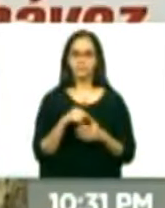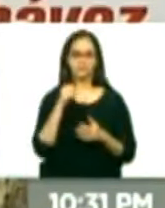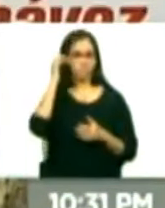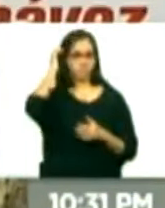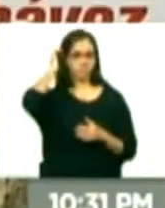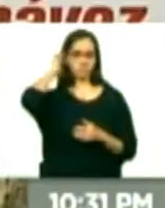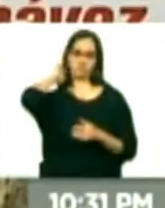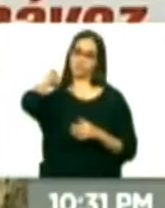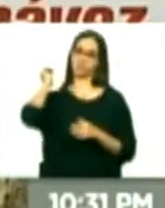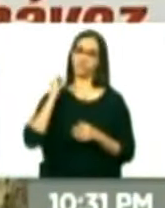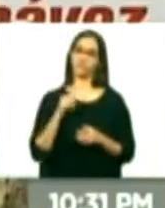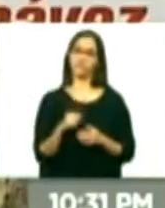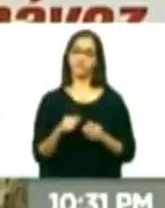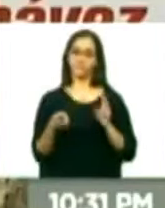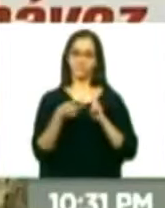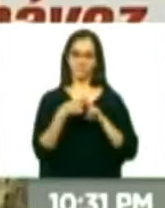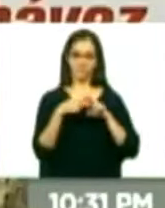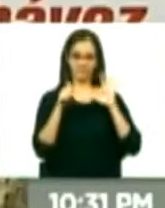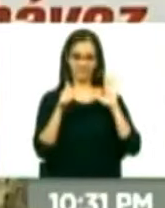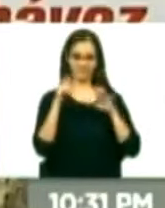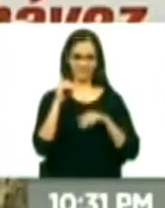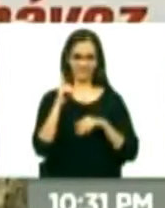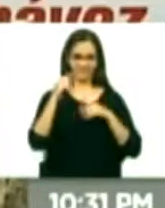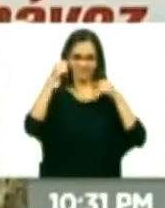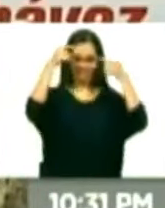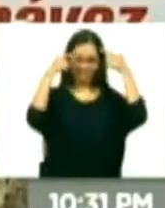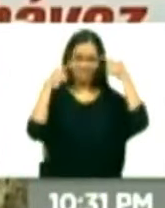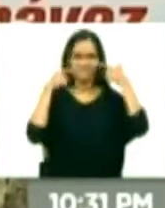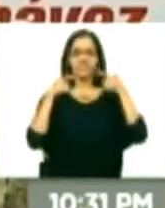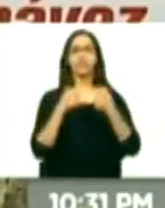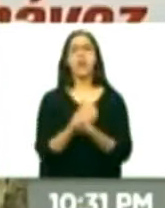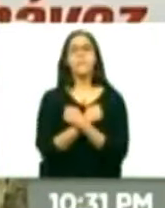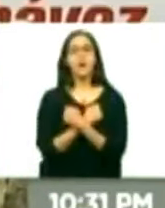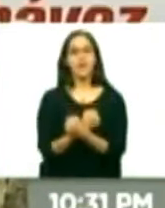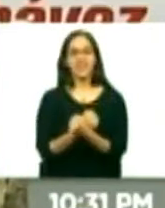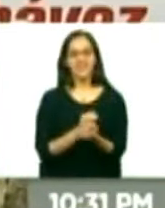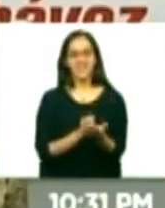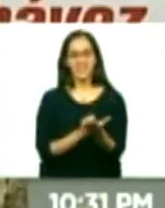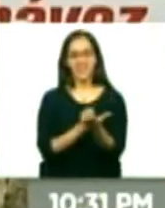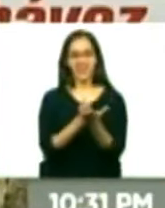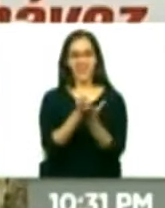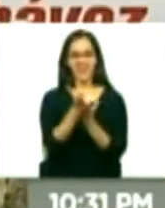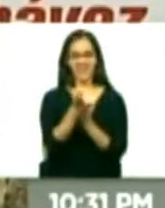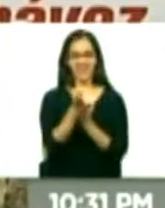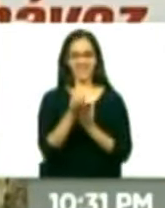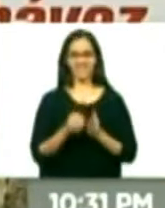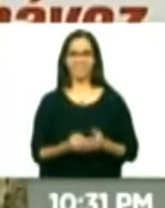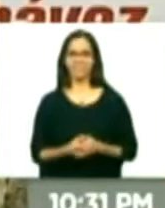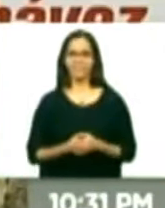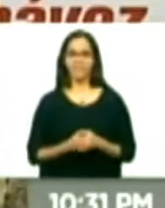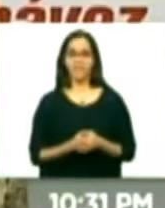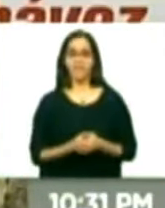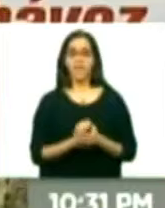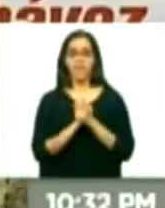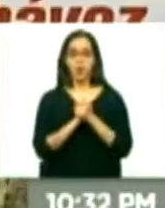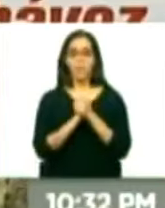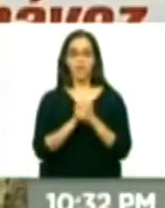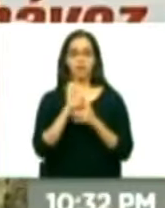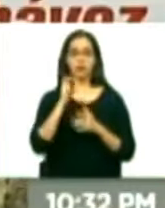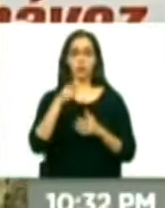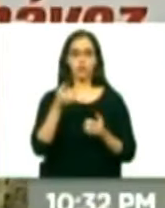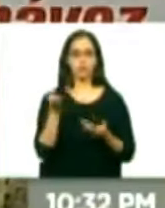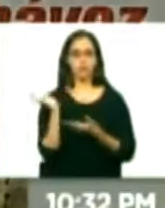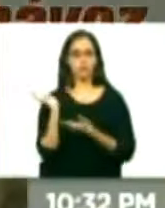pues. Numeral 6D con Chávez por amor y lealtad. El camarada Chugo,